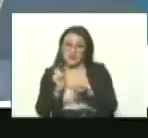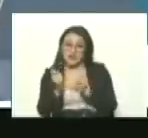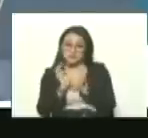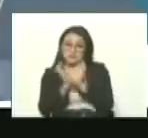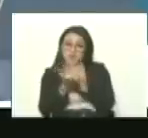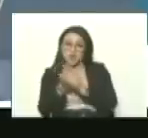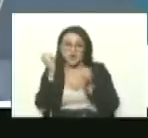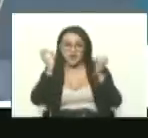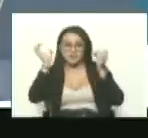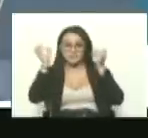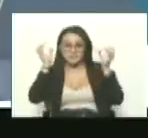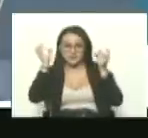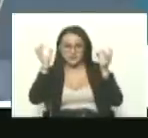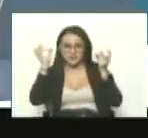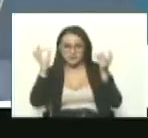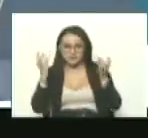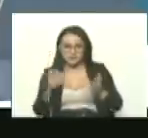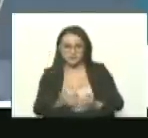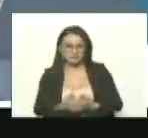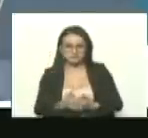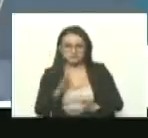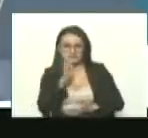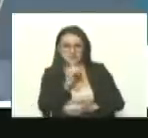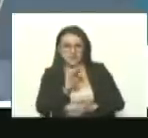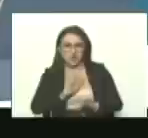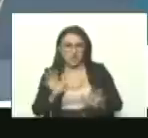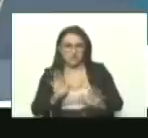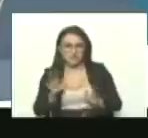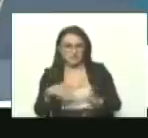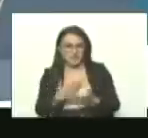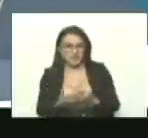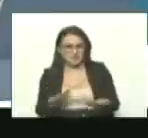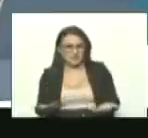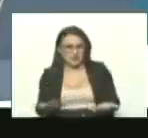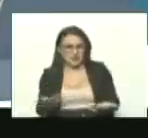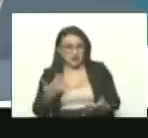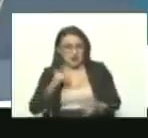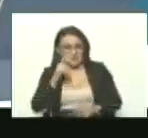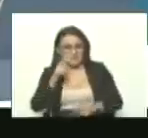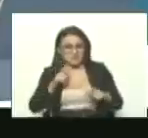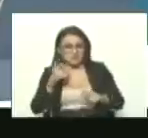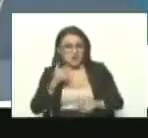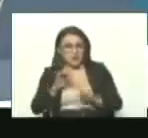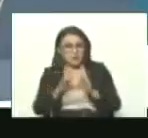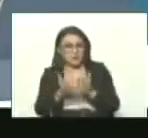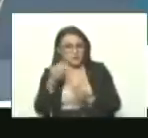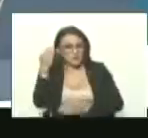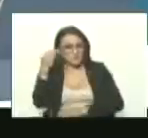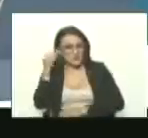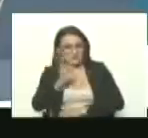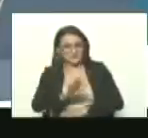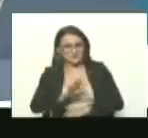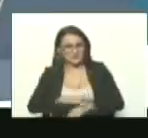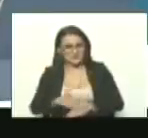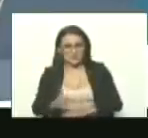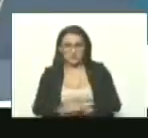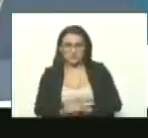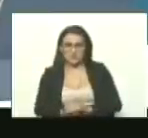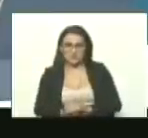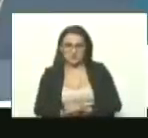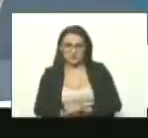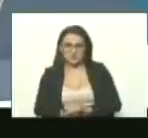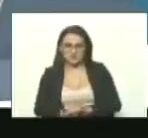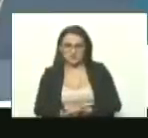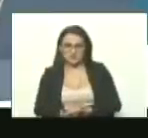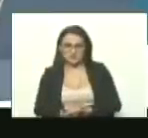un invento, que no existe. ¿Hasta cuándo puede haber gente en el mundo que piense así, en el